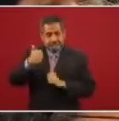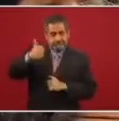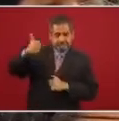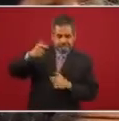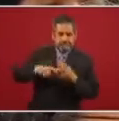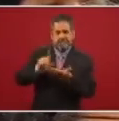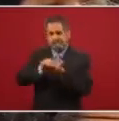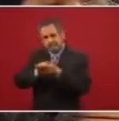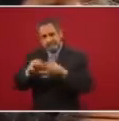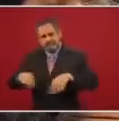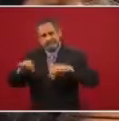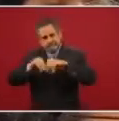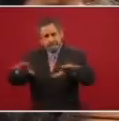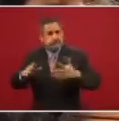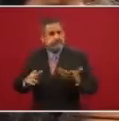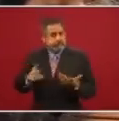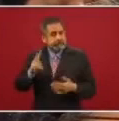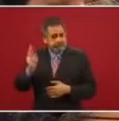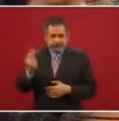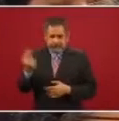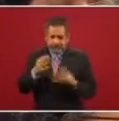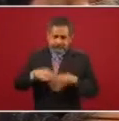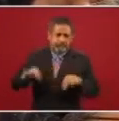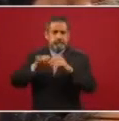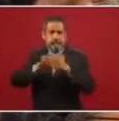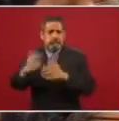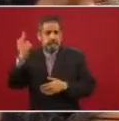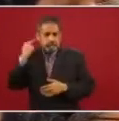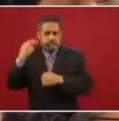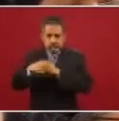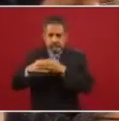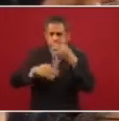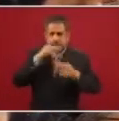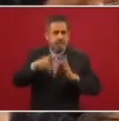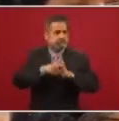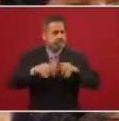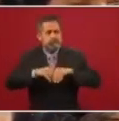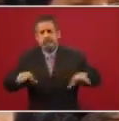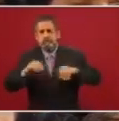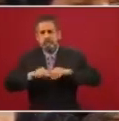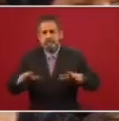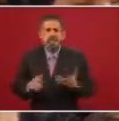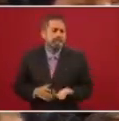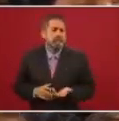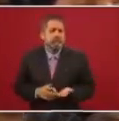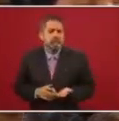sociales son importantes los medios masivos de comunicación como la radio la televisión la prensa escrita pues